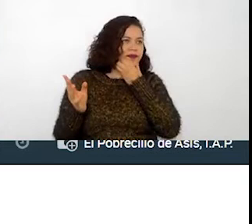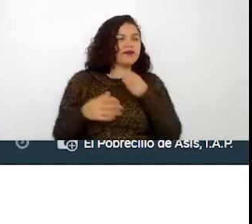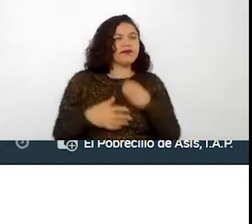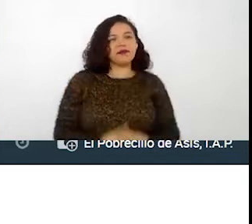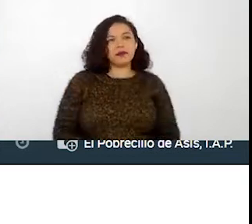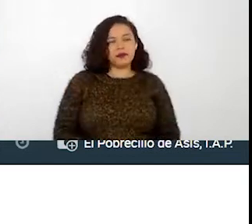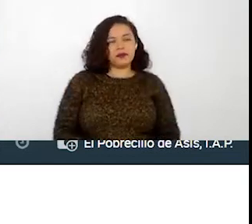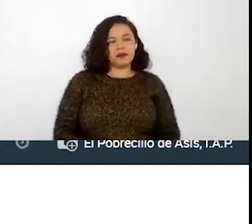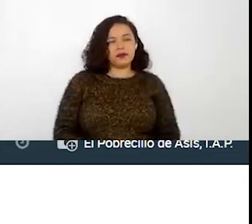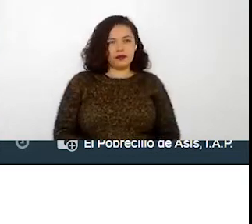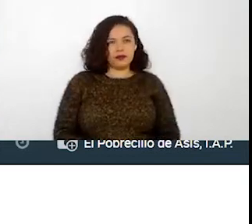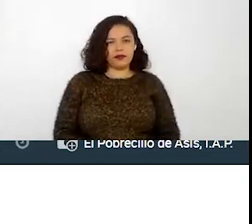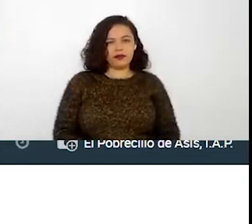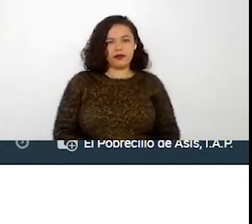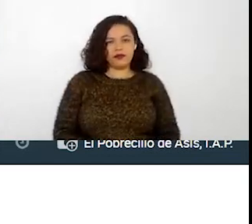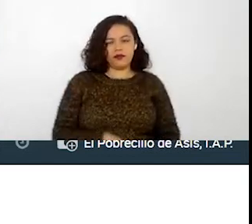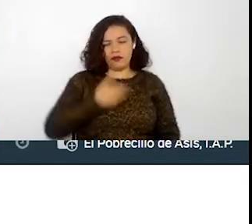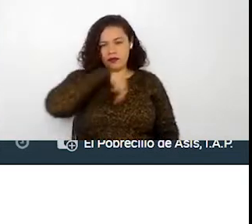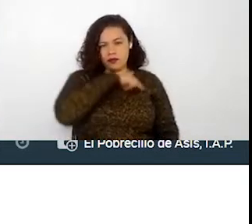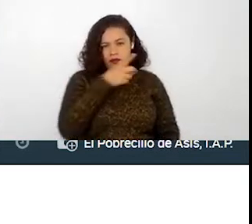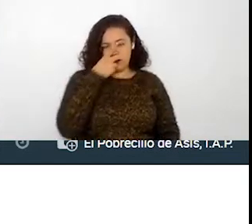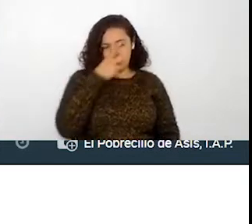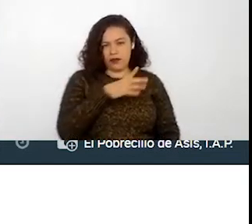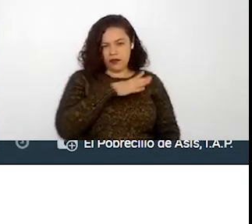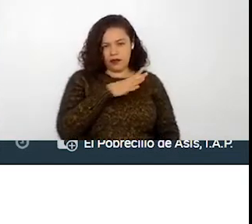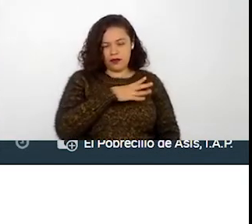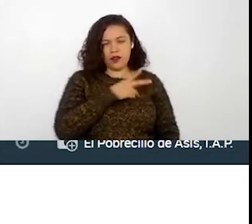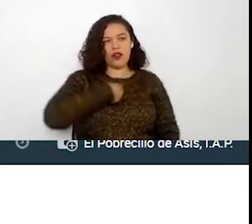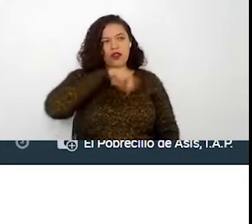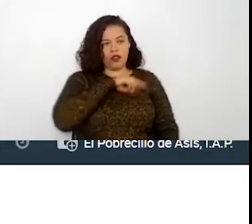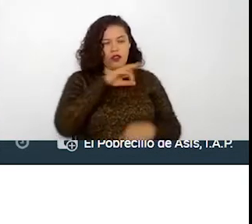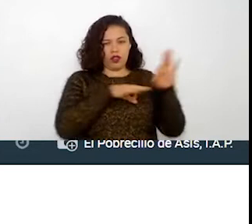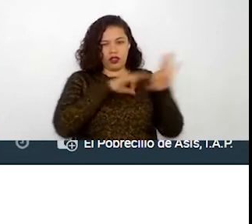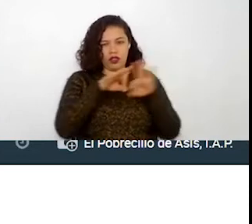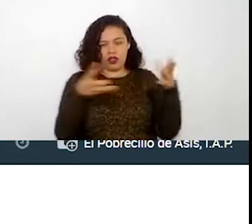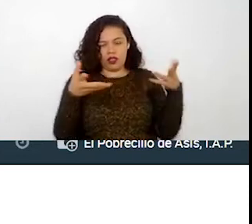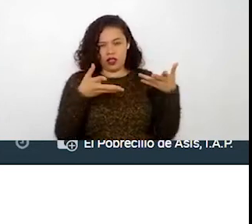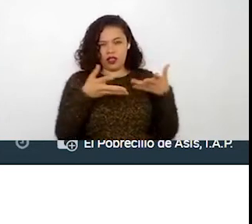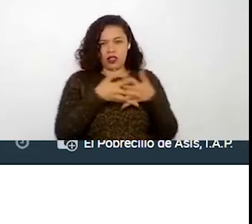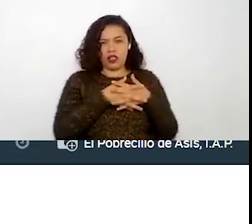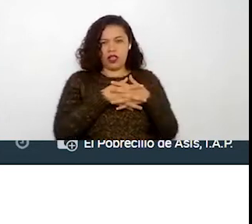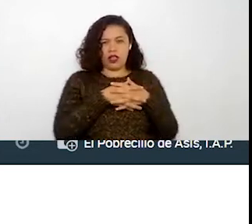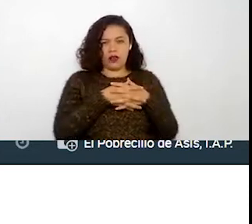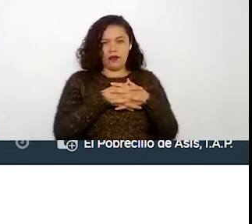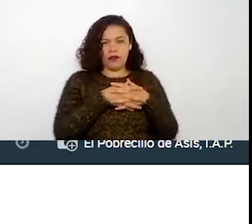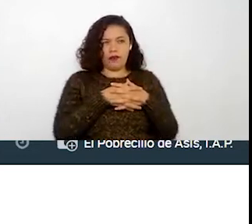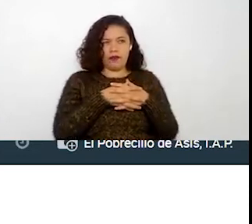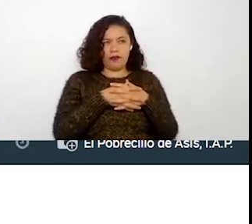indicamos que es nuestro trabajo la vamos a hacer con población